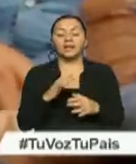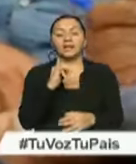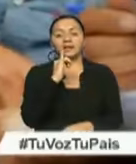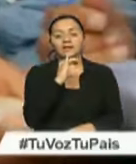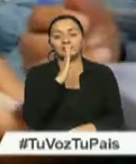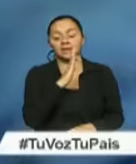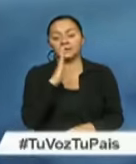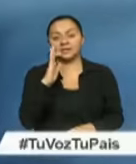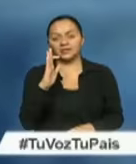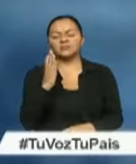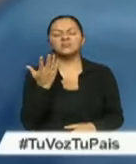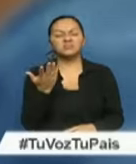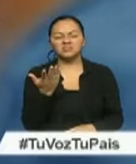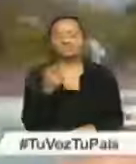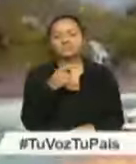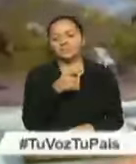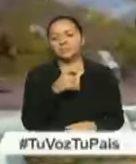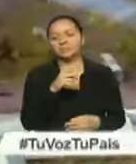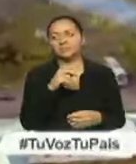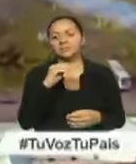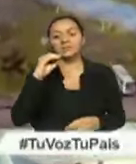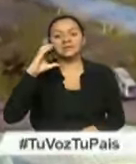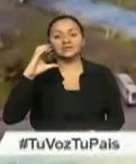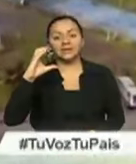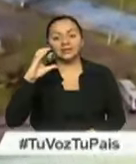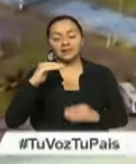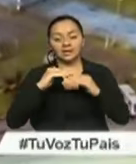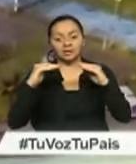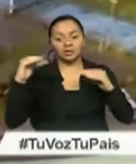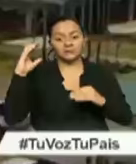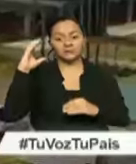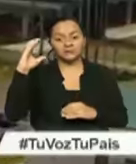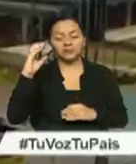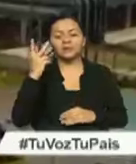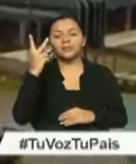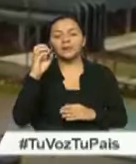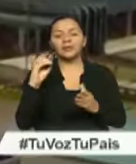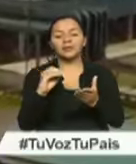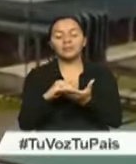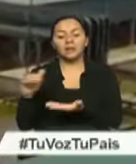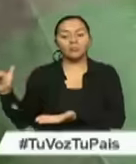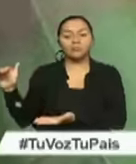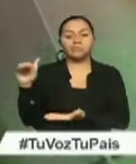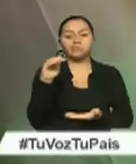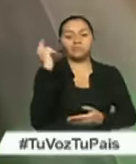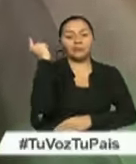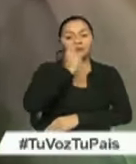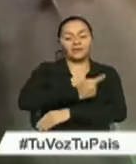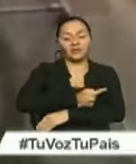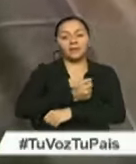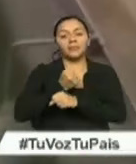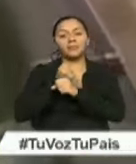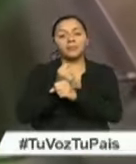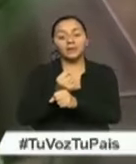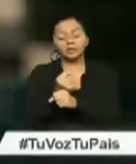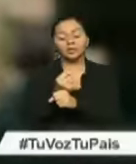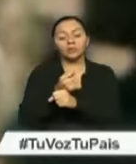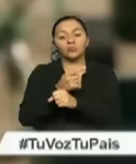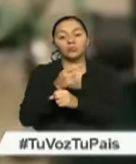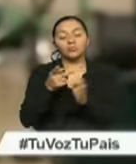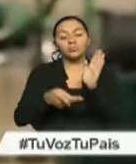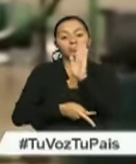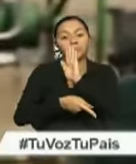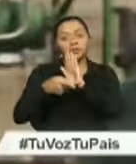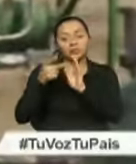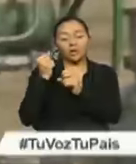C al momento aporta con más de 20.000 barriles de petróleo diarios. La proyección de Petroamazonas, entidad que lidera este